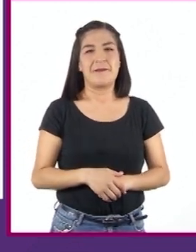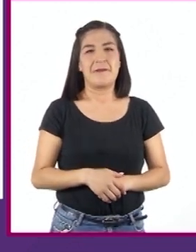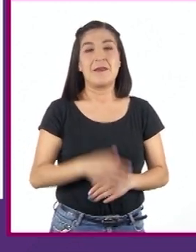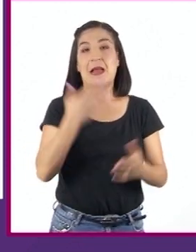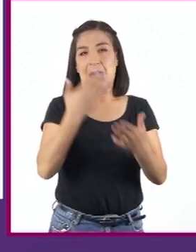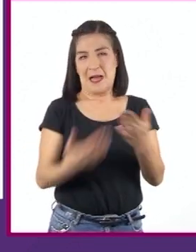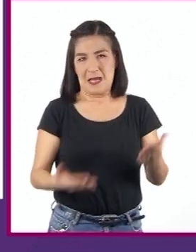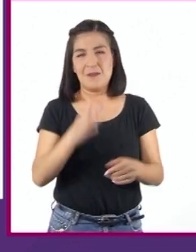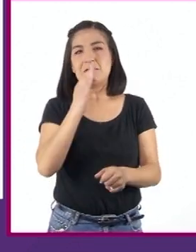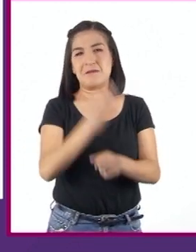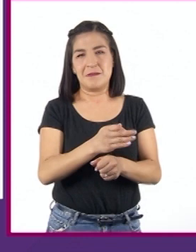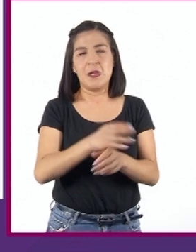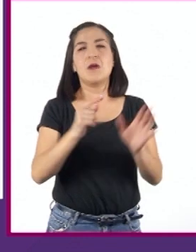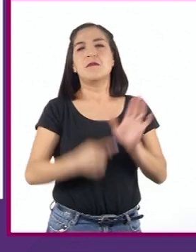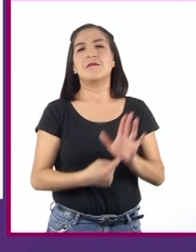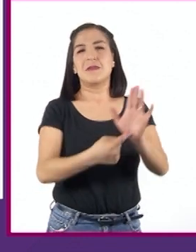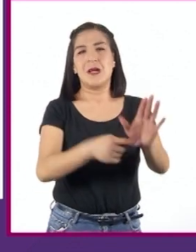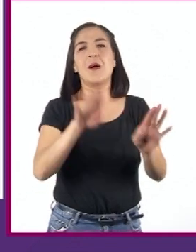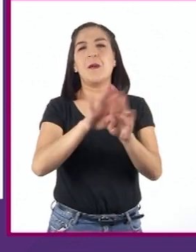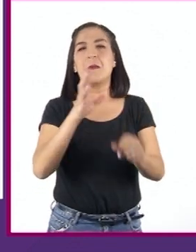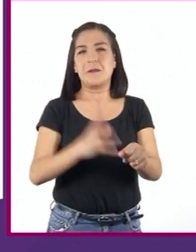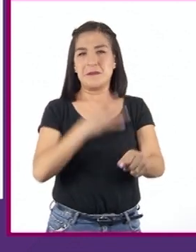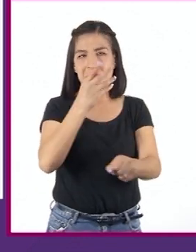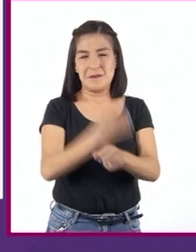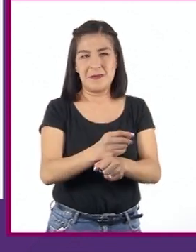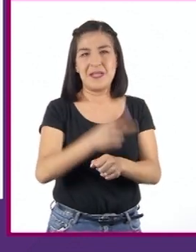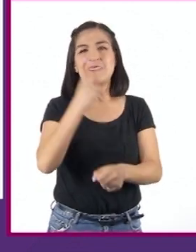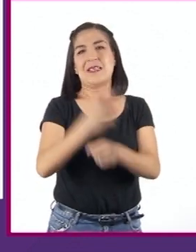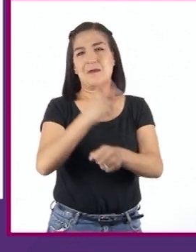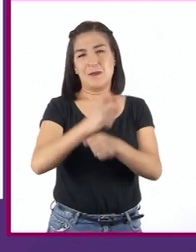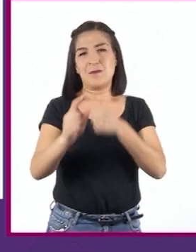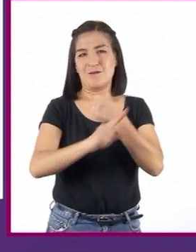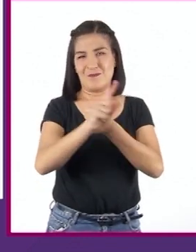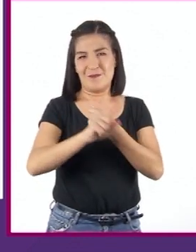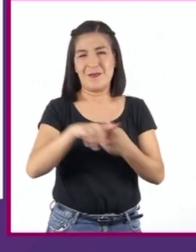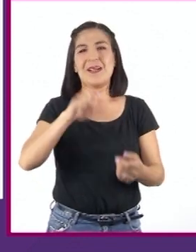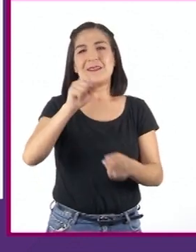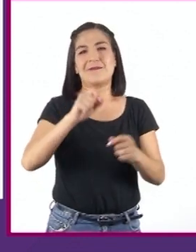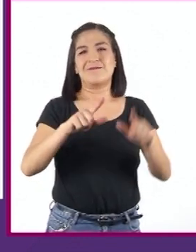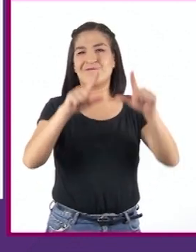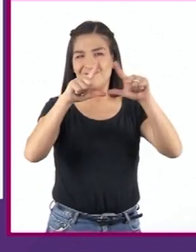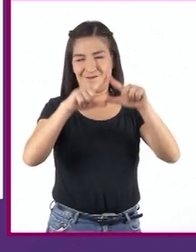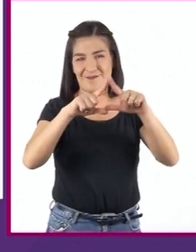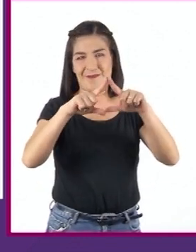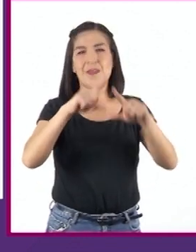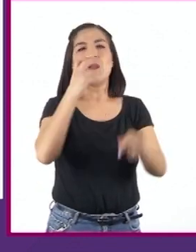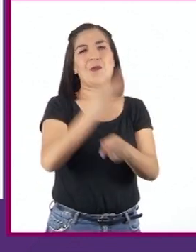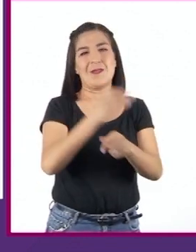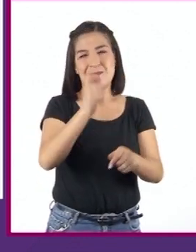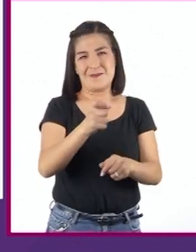Podemos ahora presentar la solución al segundo problema geométrico de esta sesión.